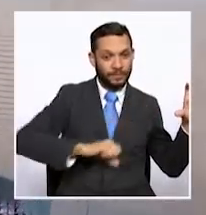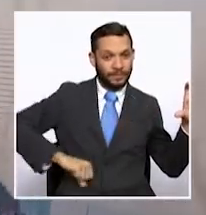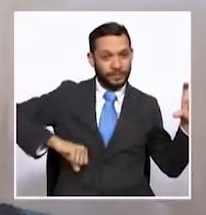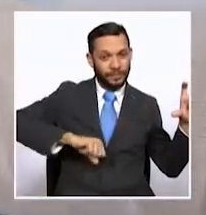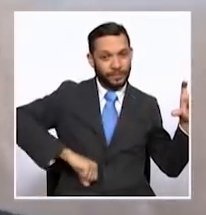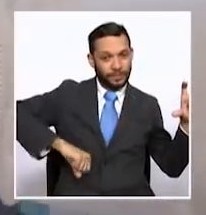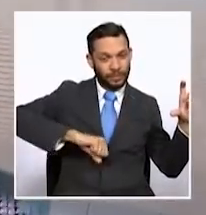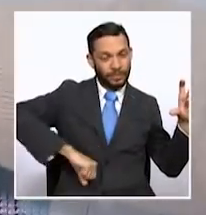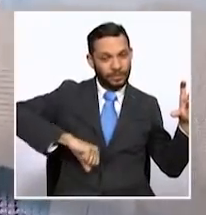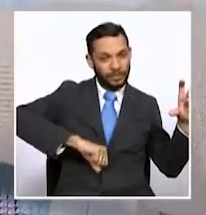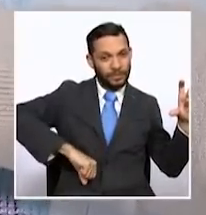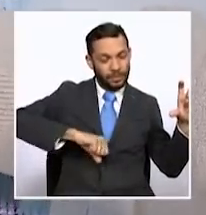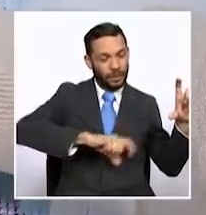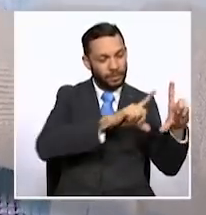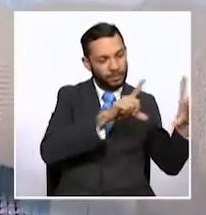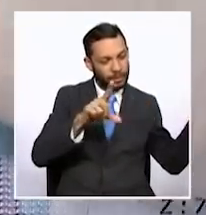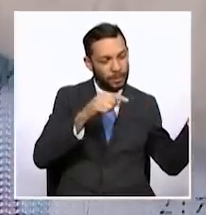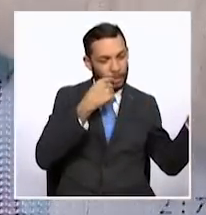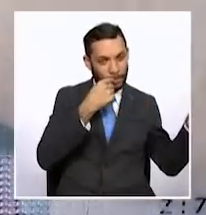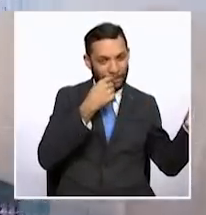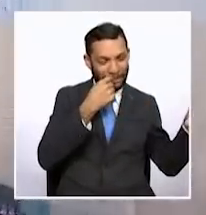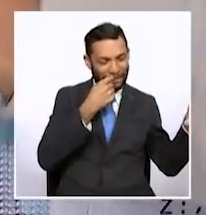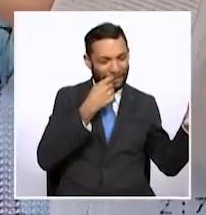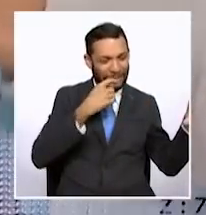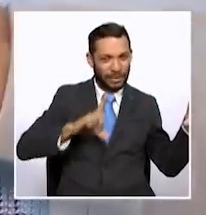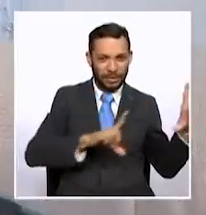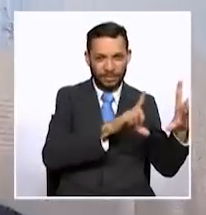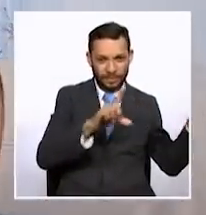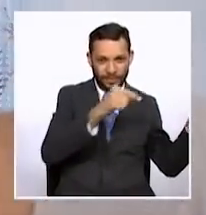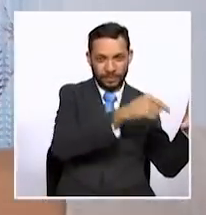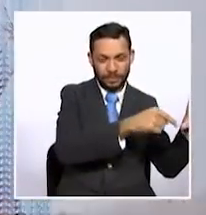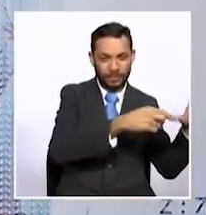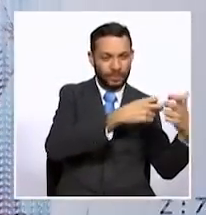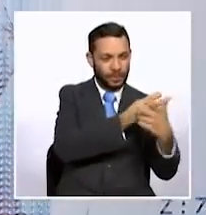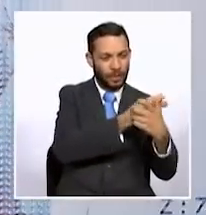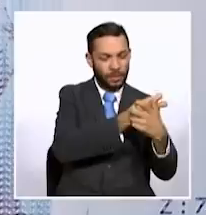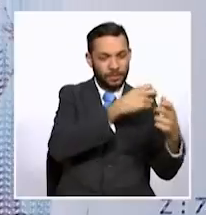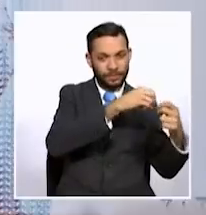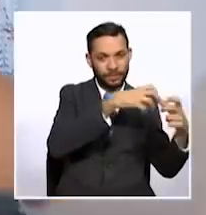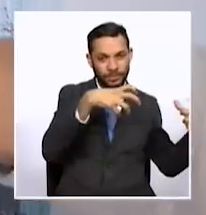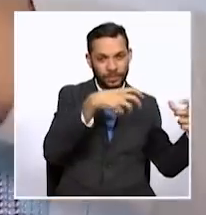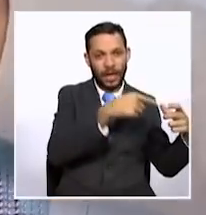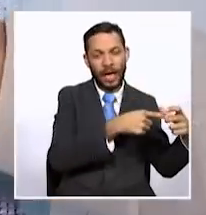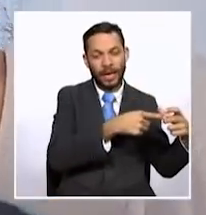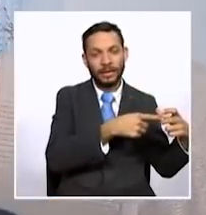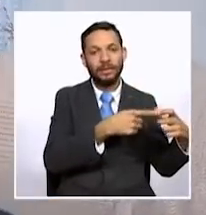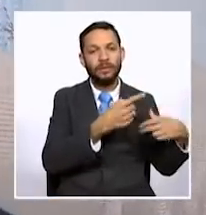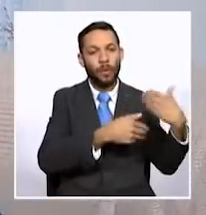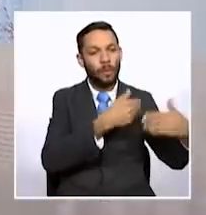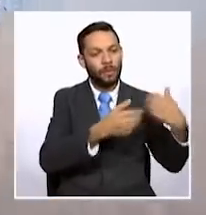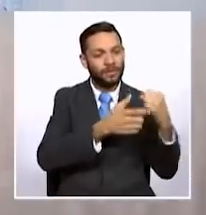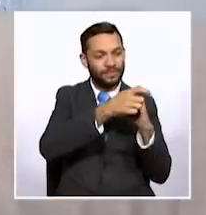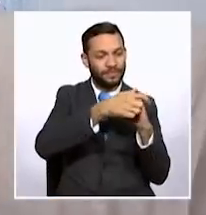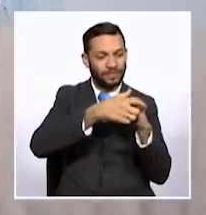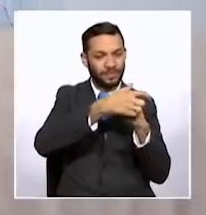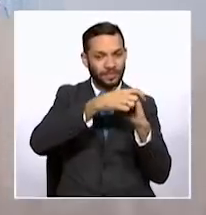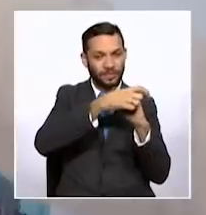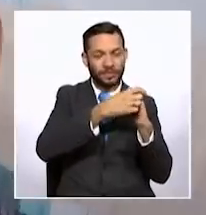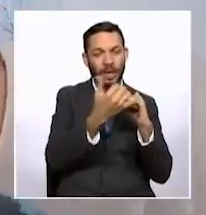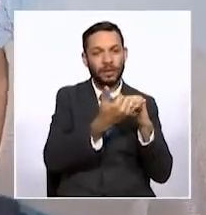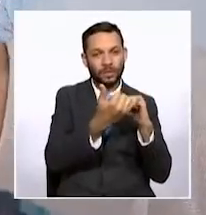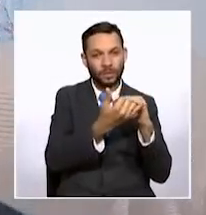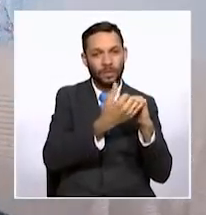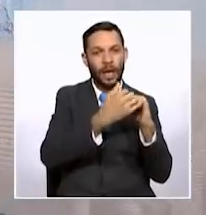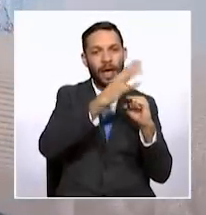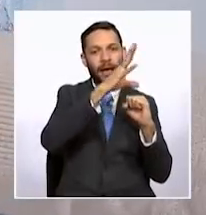ahí. Se disminuye este espacio que está acá cuando hay artrosis en un grado avanzado. Porque esto azulito se gastó. Exactamente. El cartílago se gasta o hay una lesión